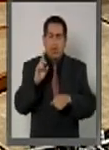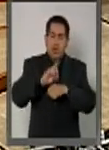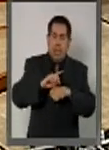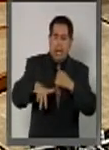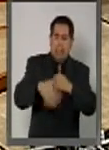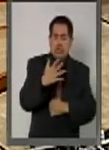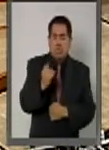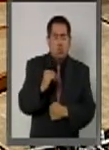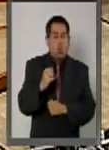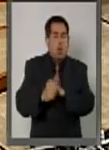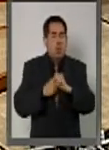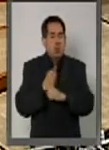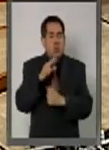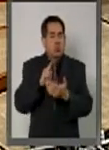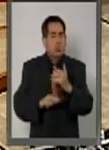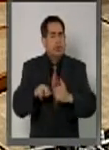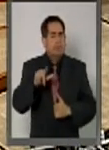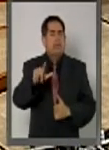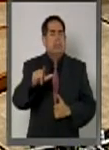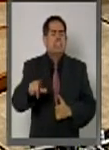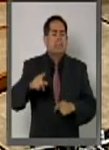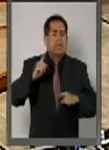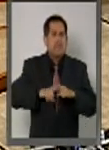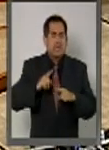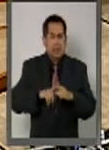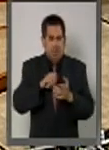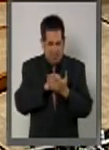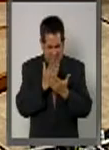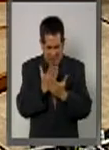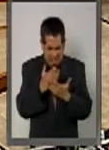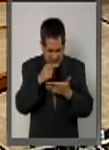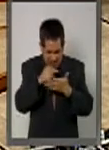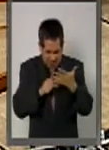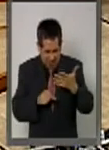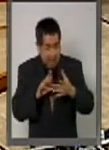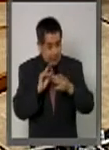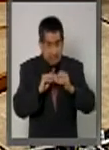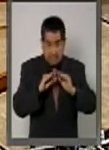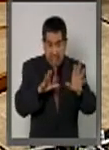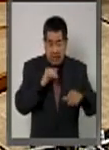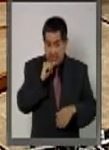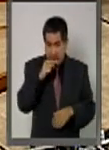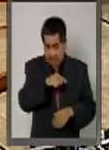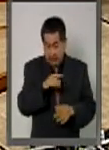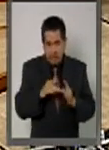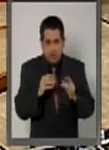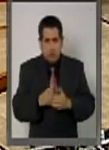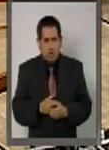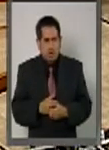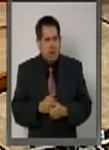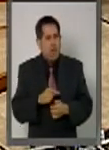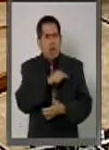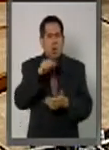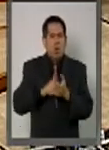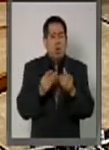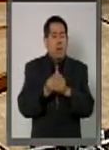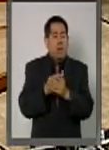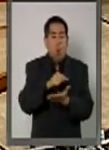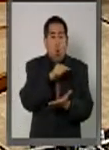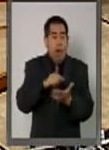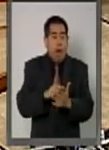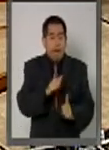de 2017, ¿verdad?, solo citadas sin más explicación, se celebró en una base